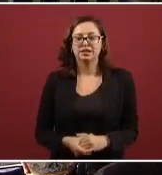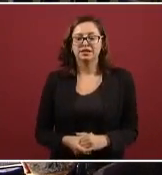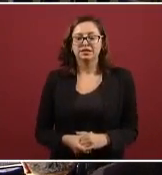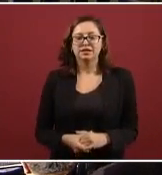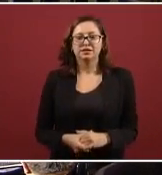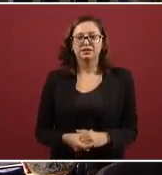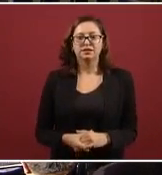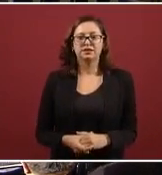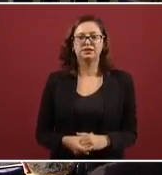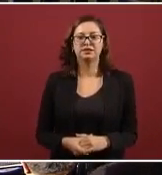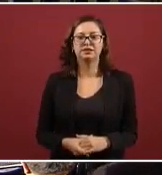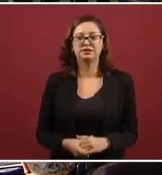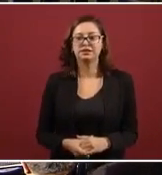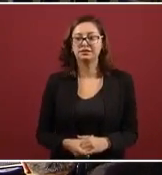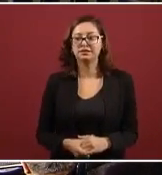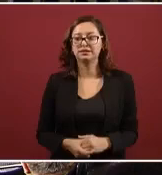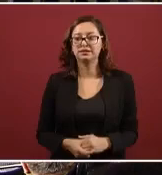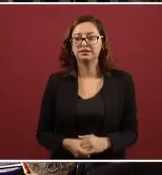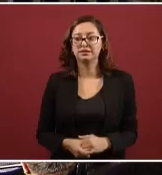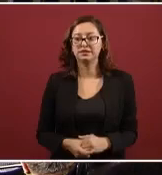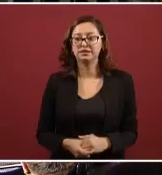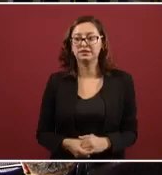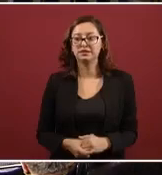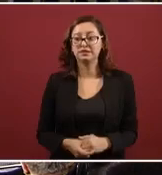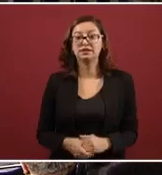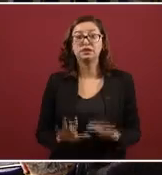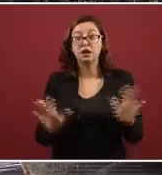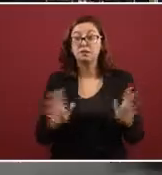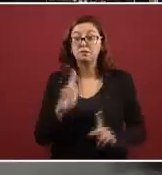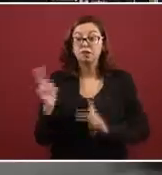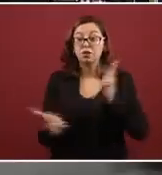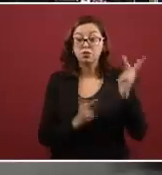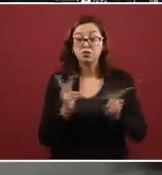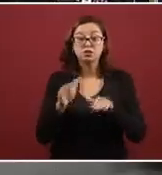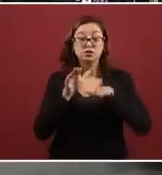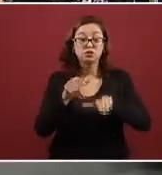Muy bien, pues si hay preguntas sobre este tema, sí.